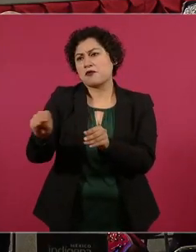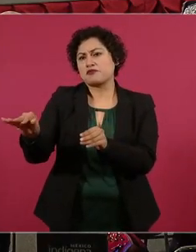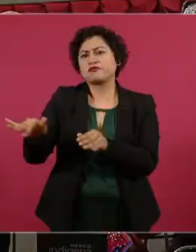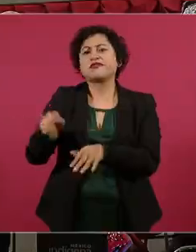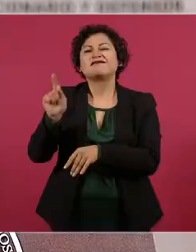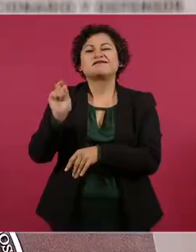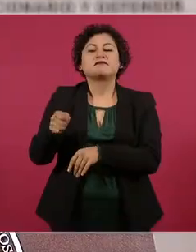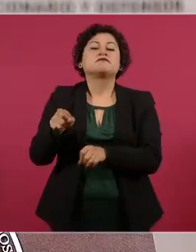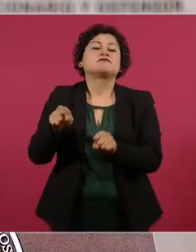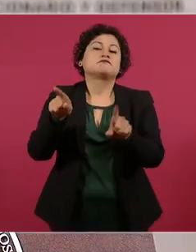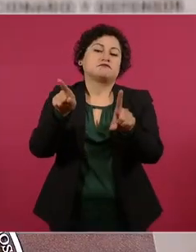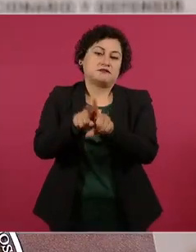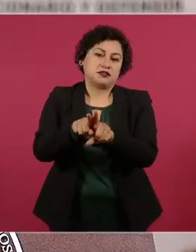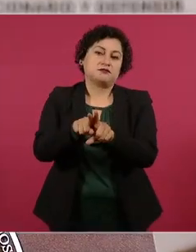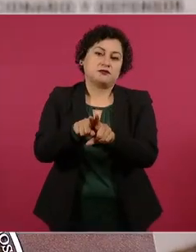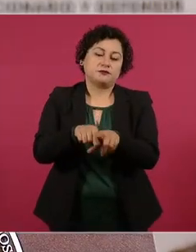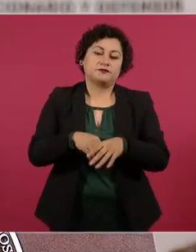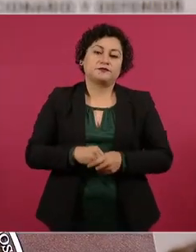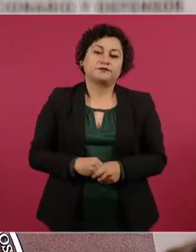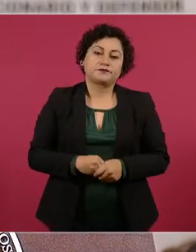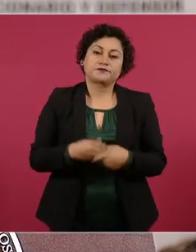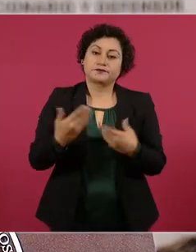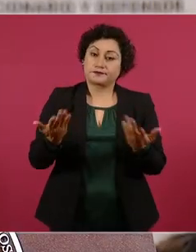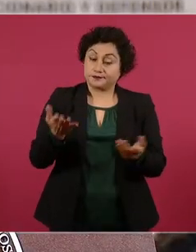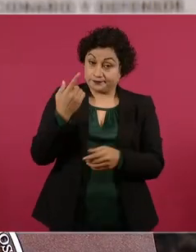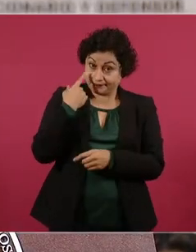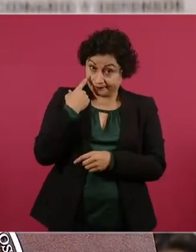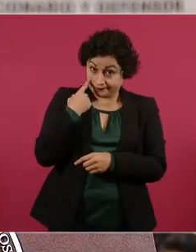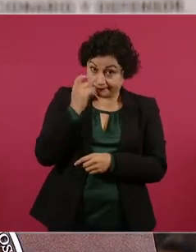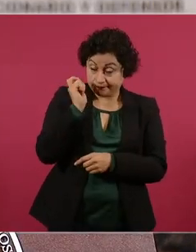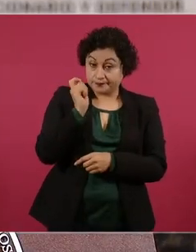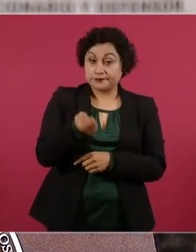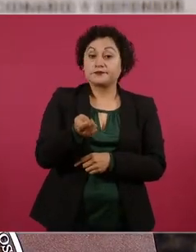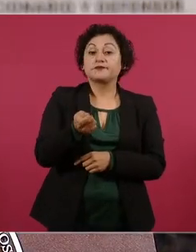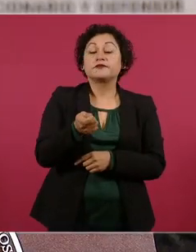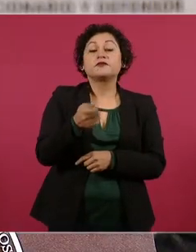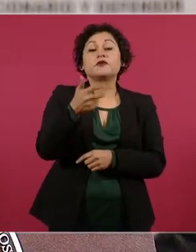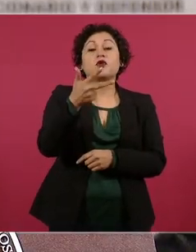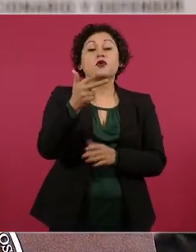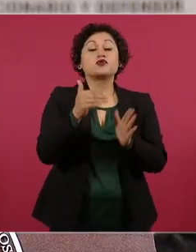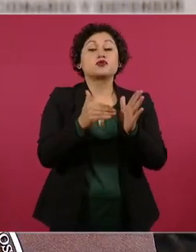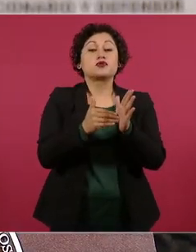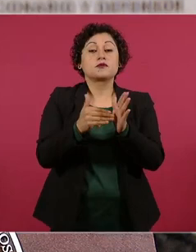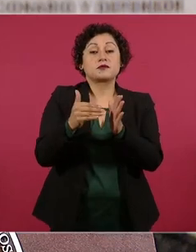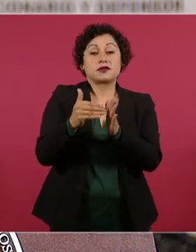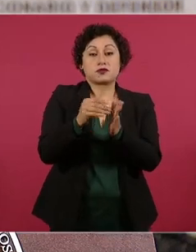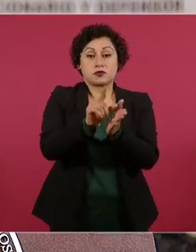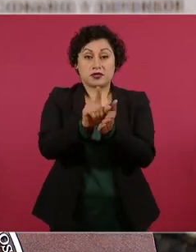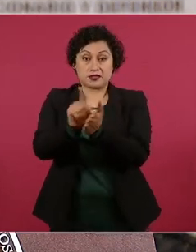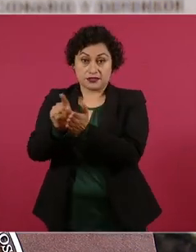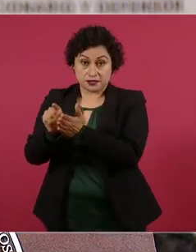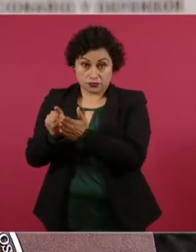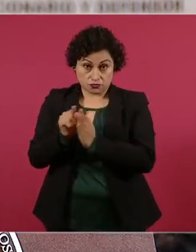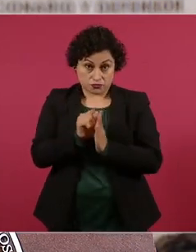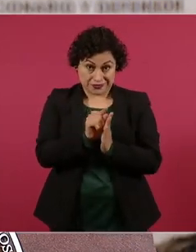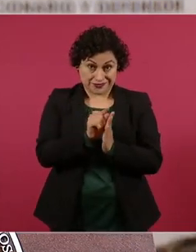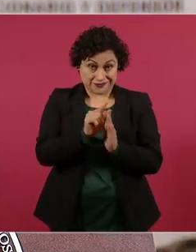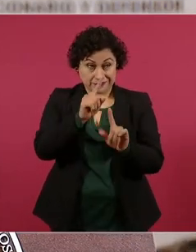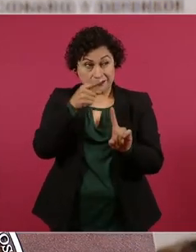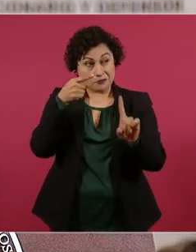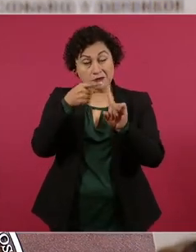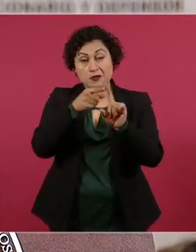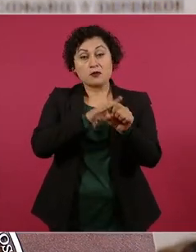Que estas 8 millones de tweets que van en contra de Sheinbaum y